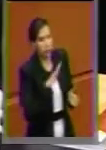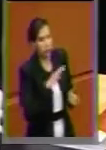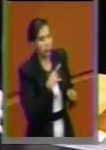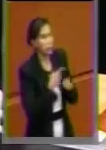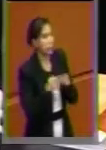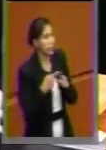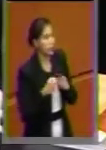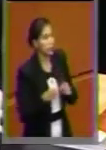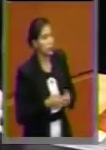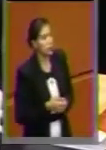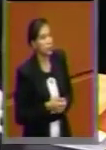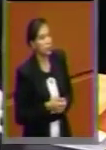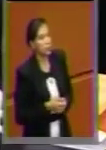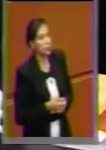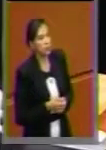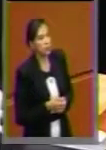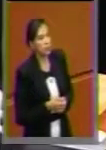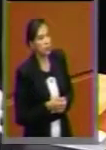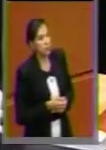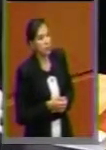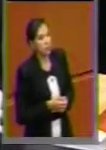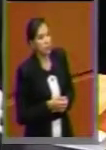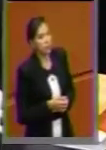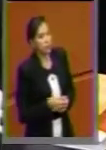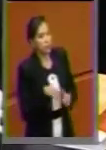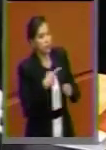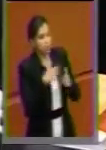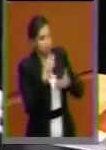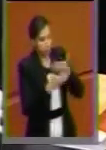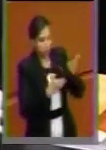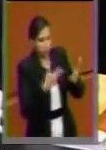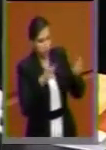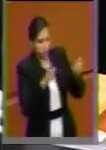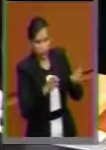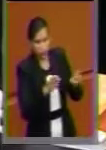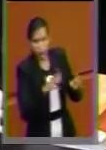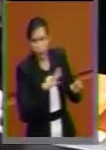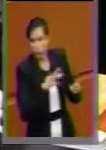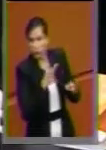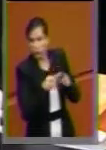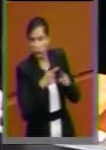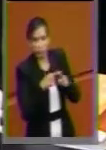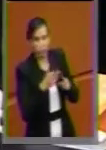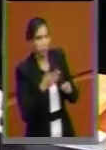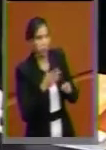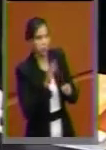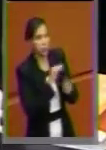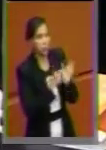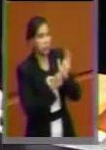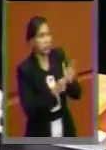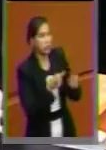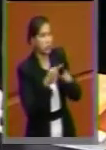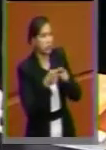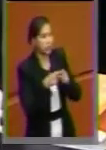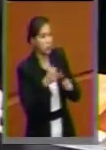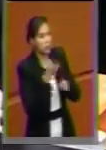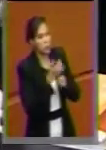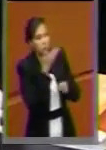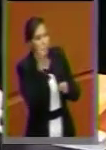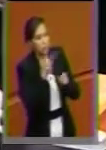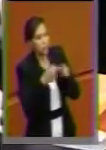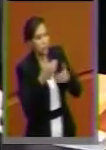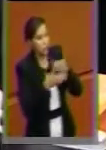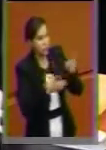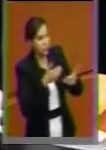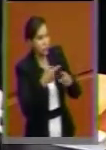es de 5 este tan avanzado el tema lo que aquí se ha expuesto a la presunción de inocencia el debido proceso